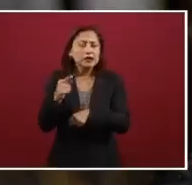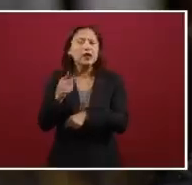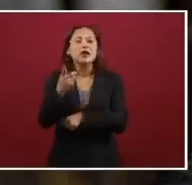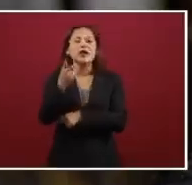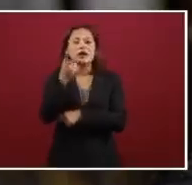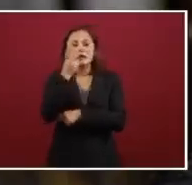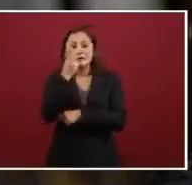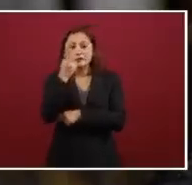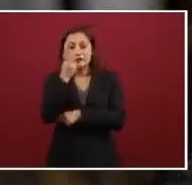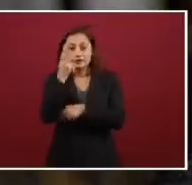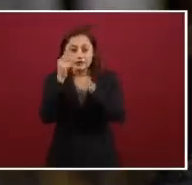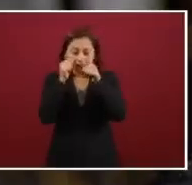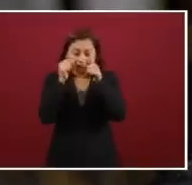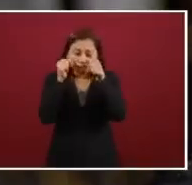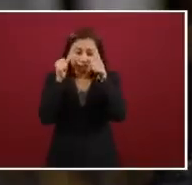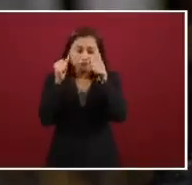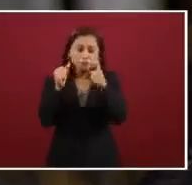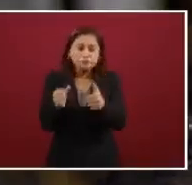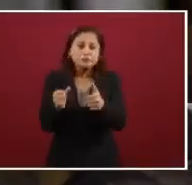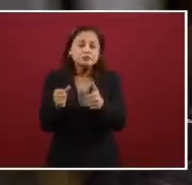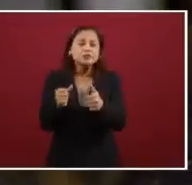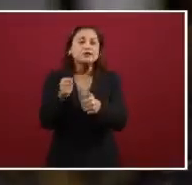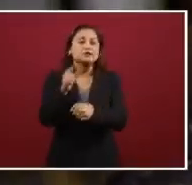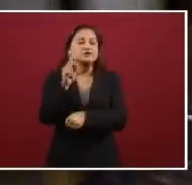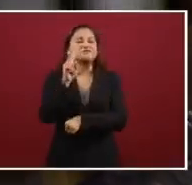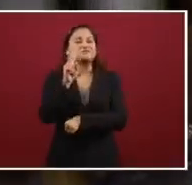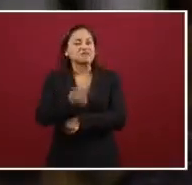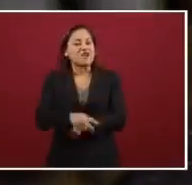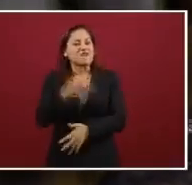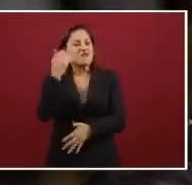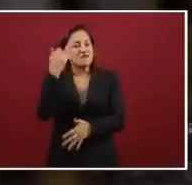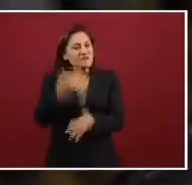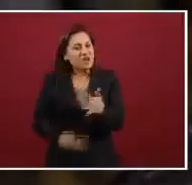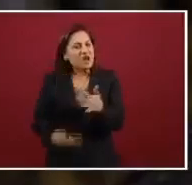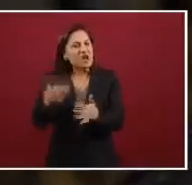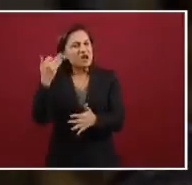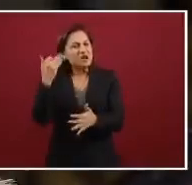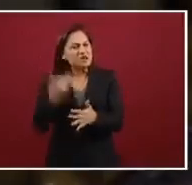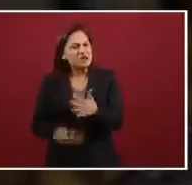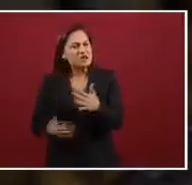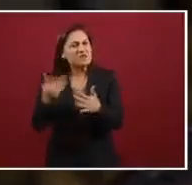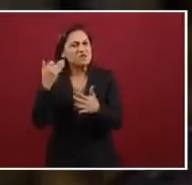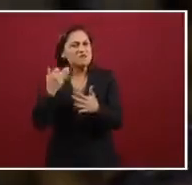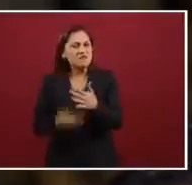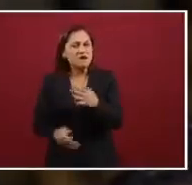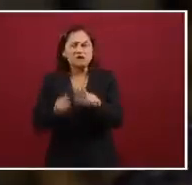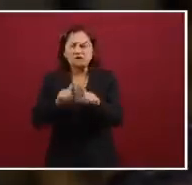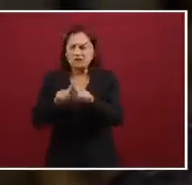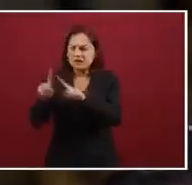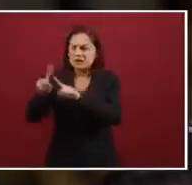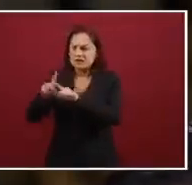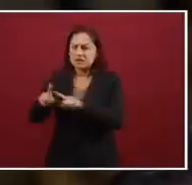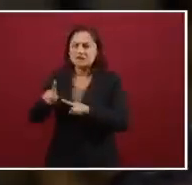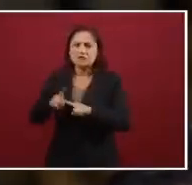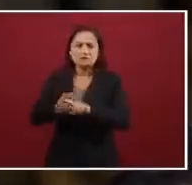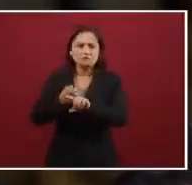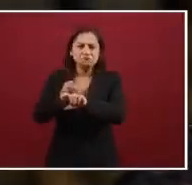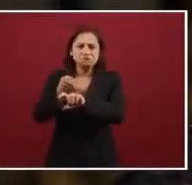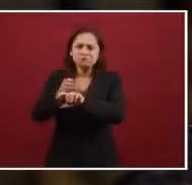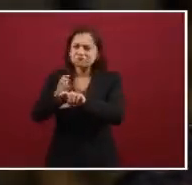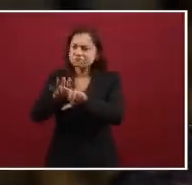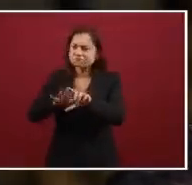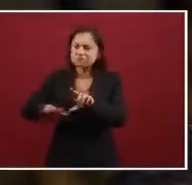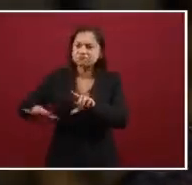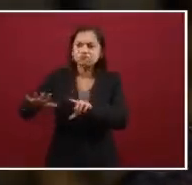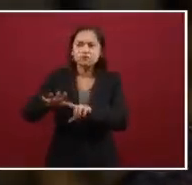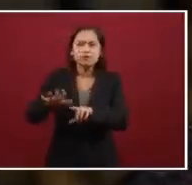Odontología. Hace muchísima falta en todos los sectores de la población, sobre todo en los